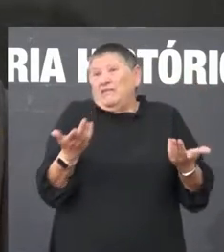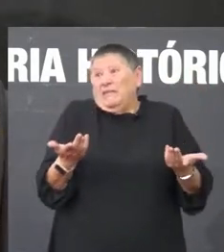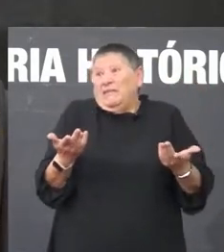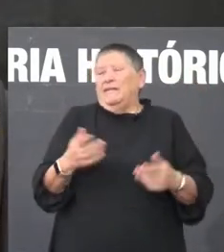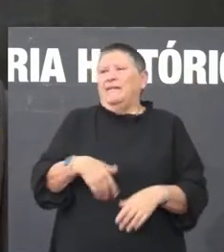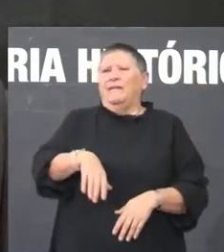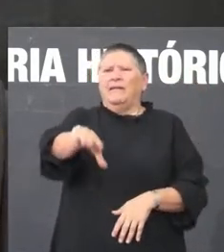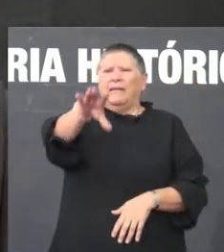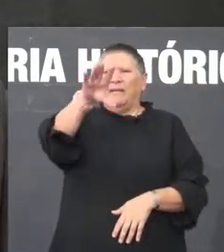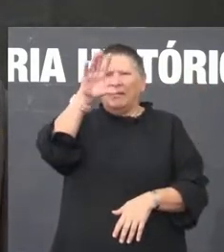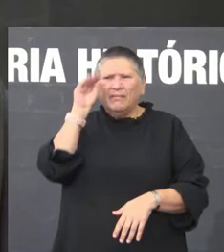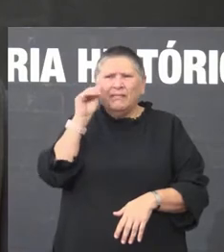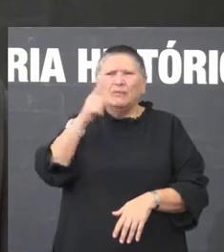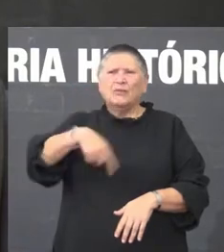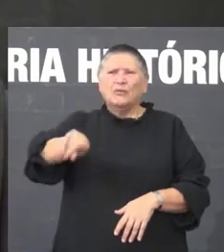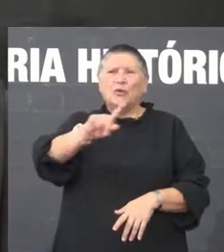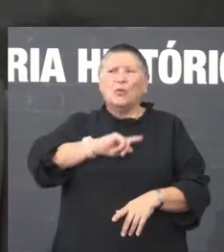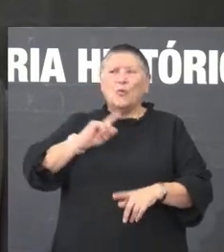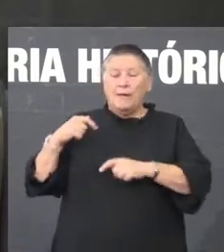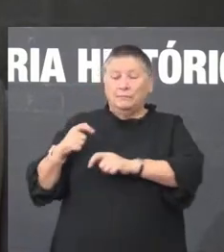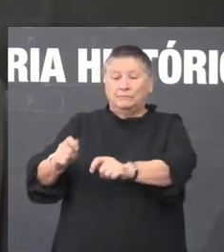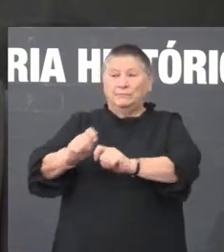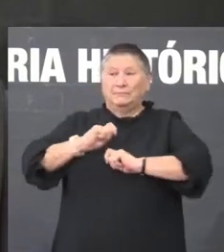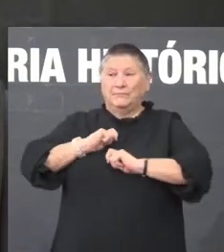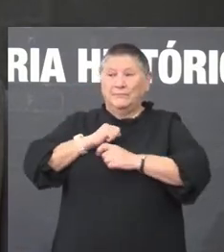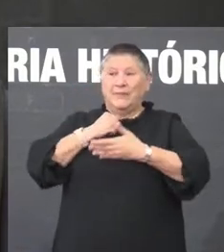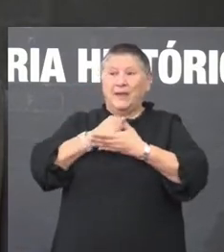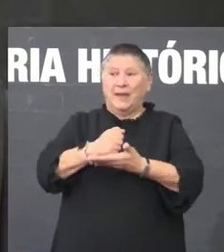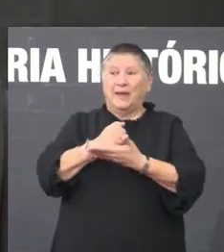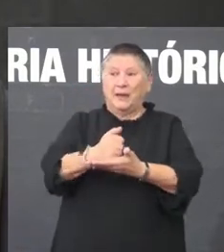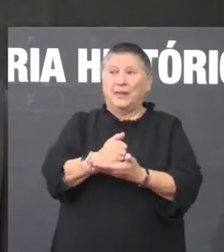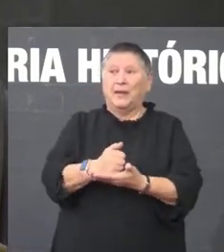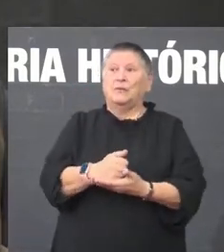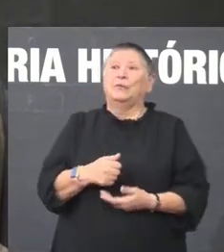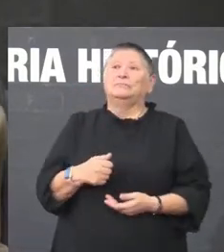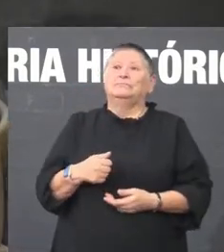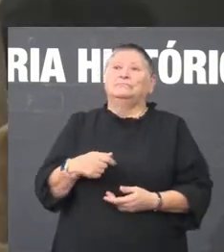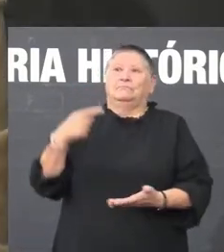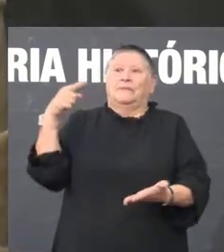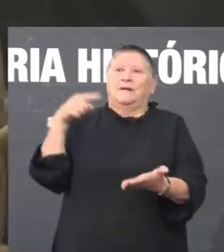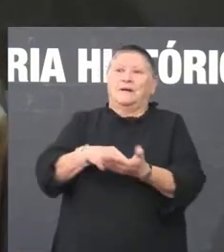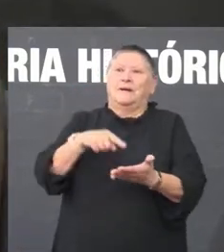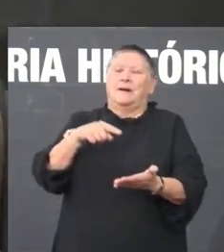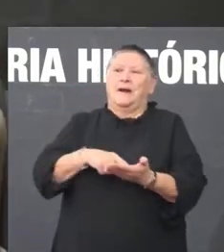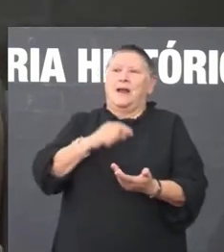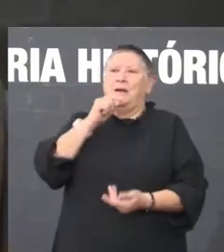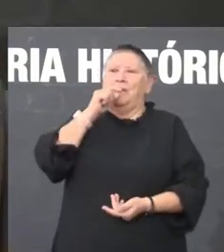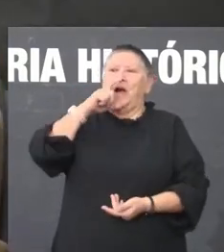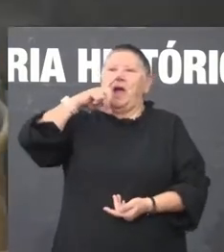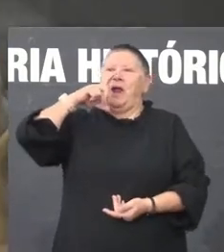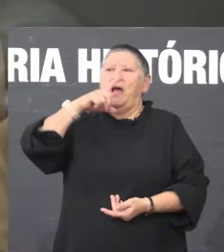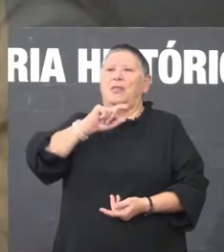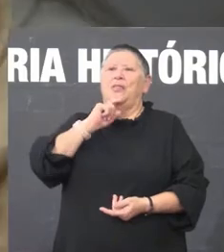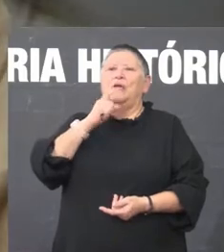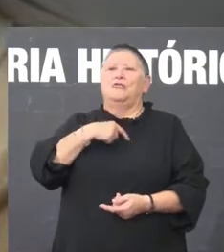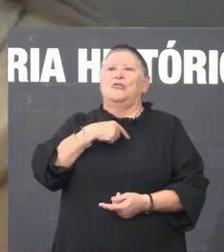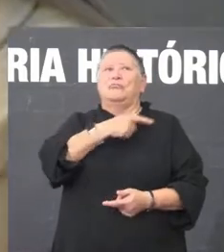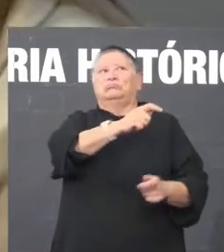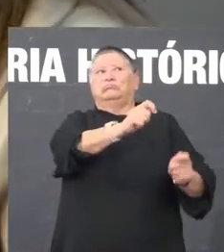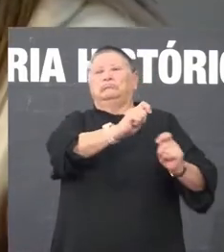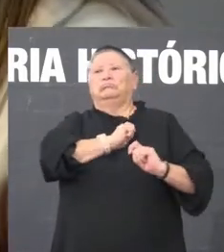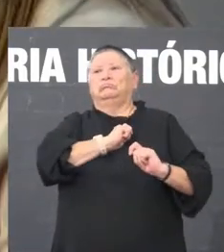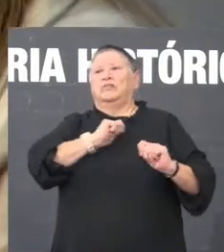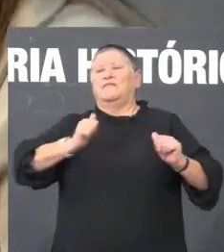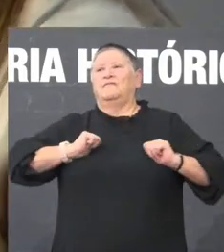que logo chegan os herdeiros, precisamente, que se reclaman con toda a boca grande, herdeiros de Rosón e de